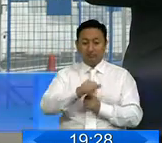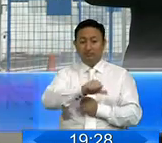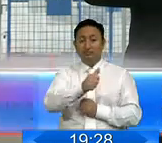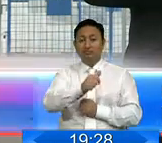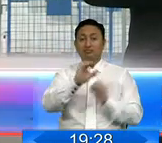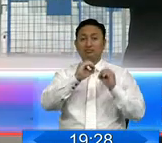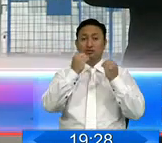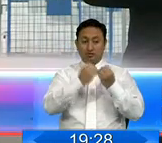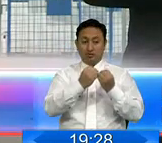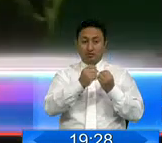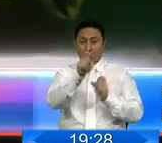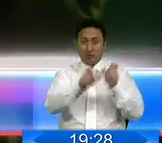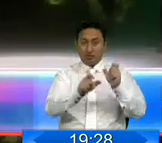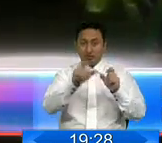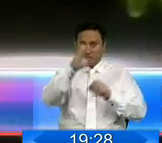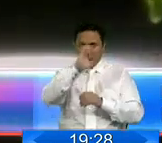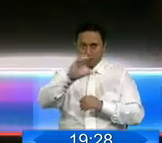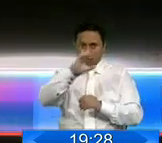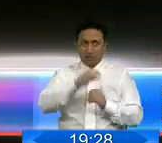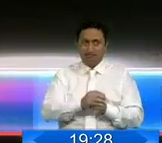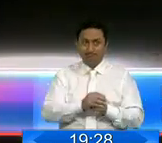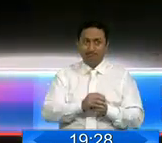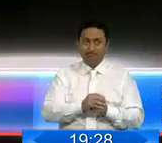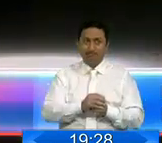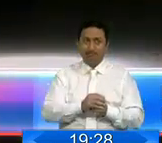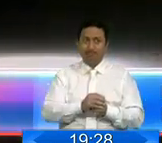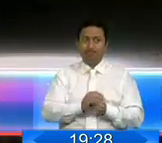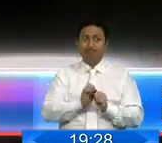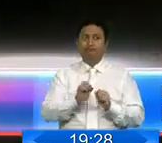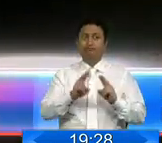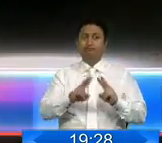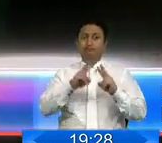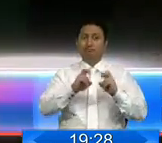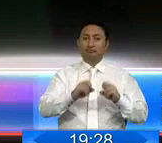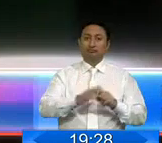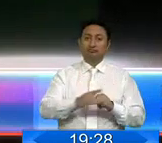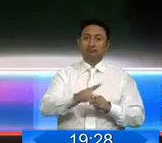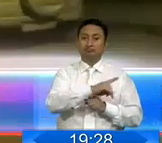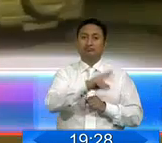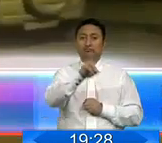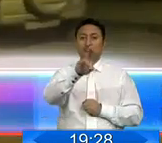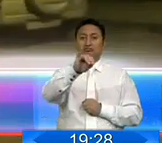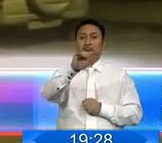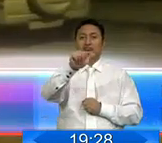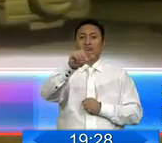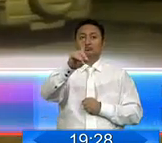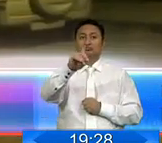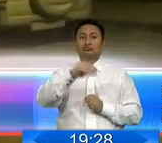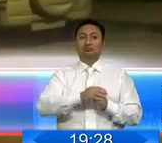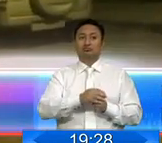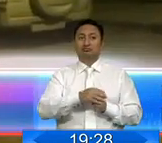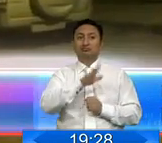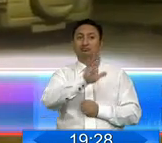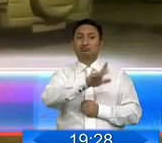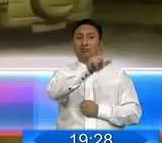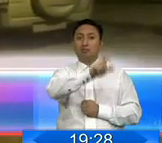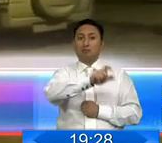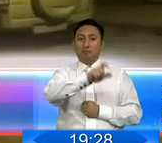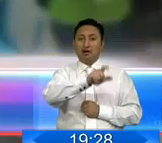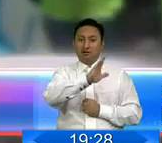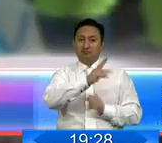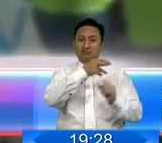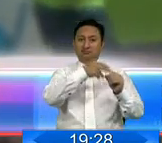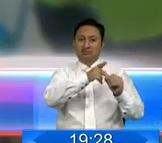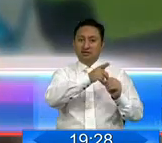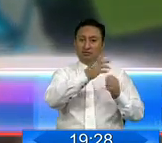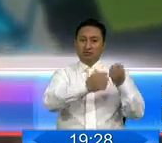de otra supuesta banda. Los seguimientos e investigaciones permitieron a los agentes de la UIA identificar a 5 sospechosos de estar inmersos